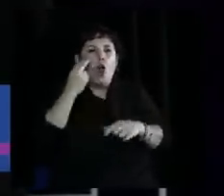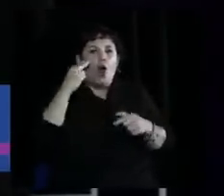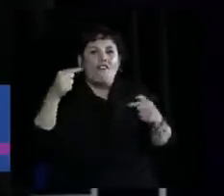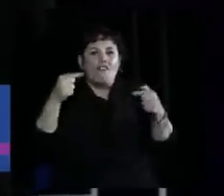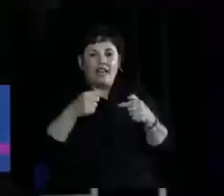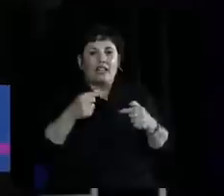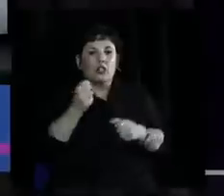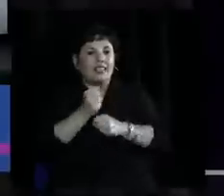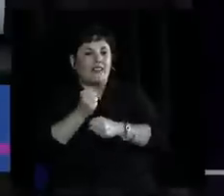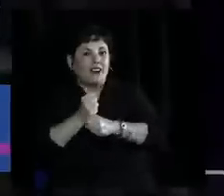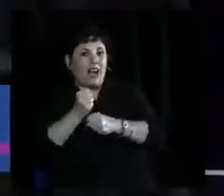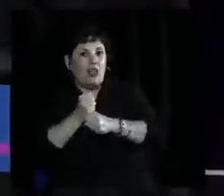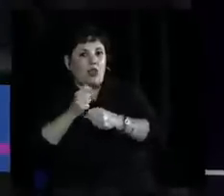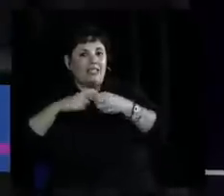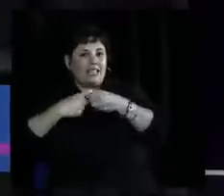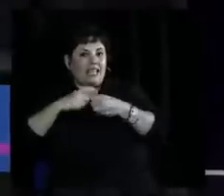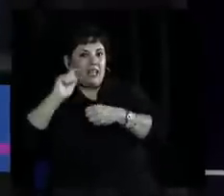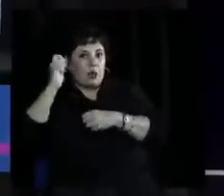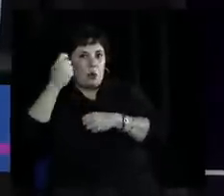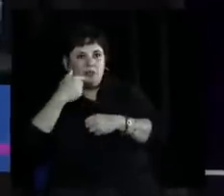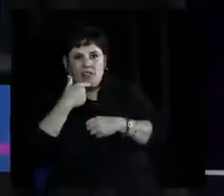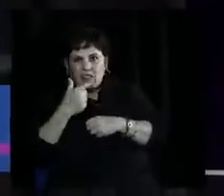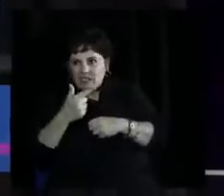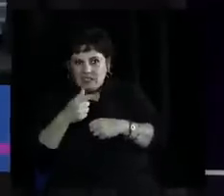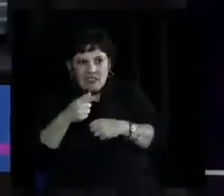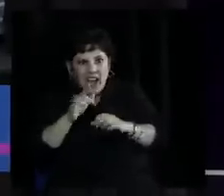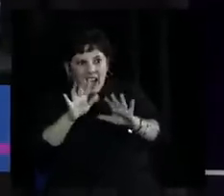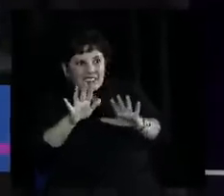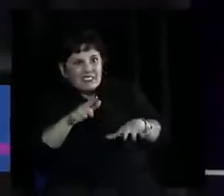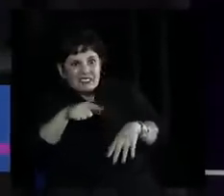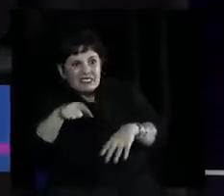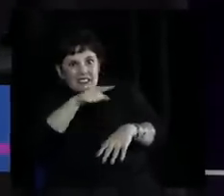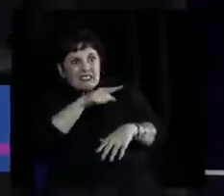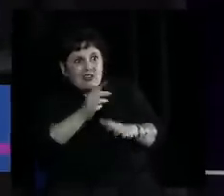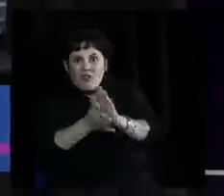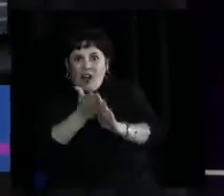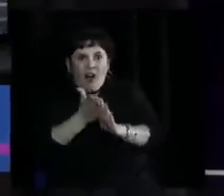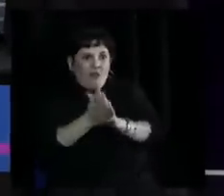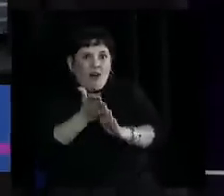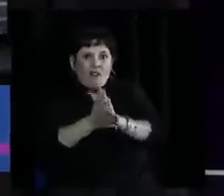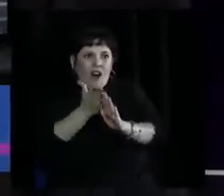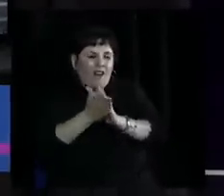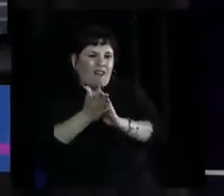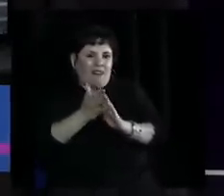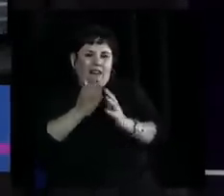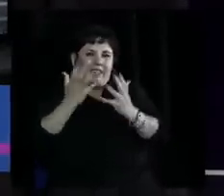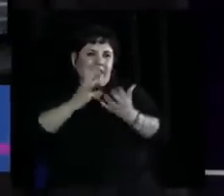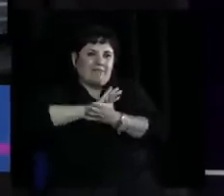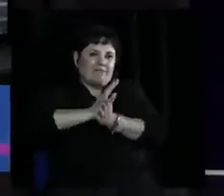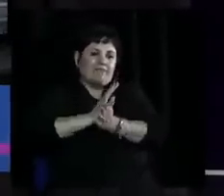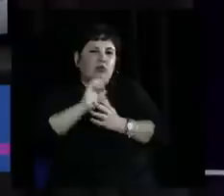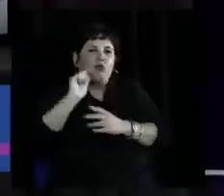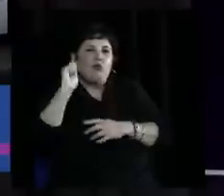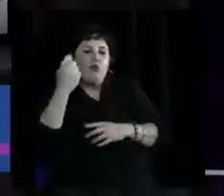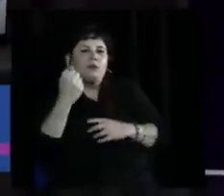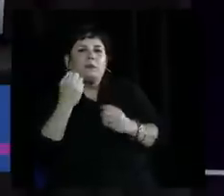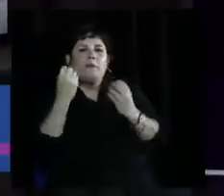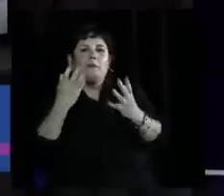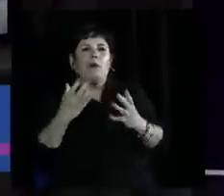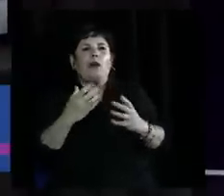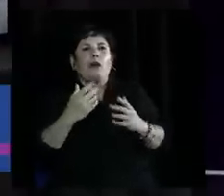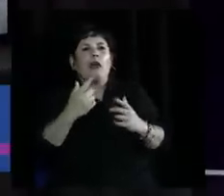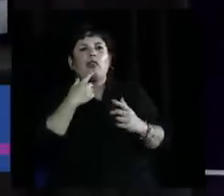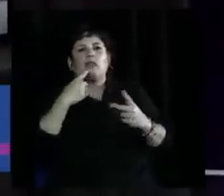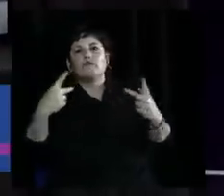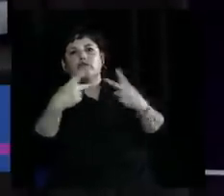los trabajadores de AUTE anuncian que se está liquidando o se está en una especie de camino de liquidación de UTE por la vía del